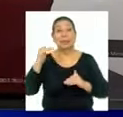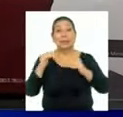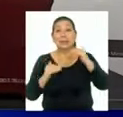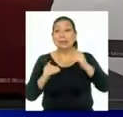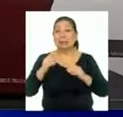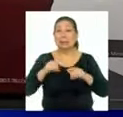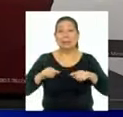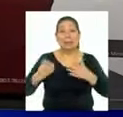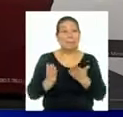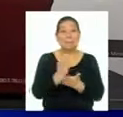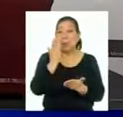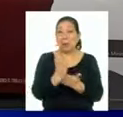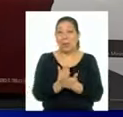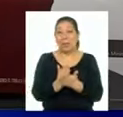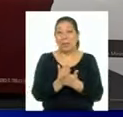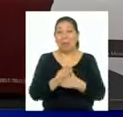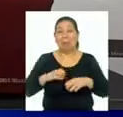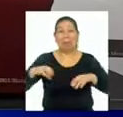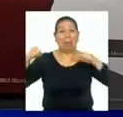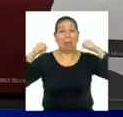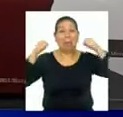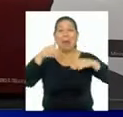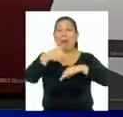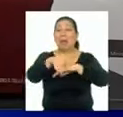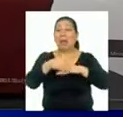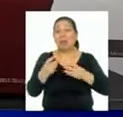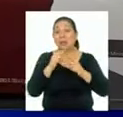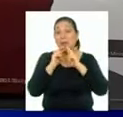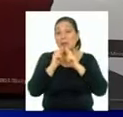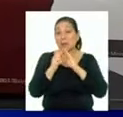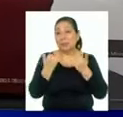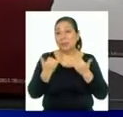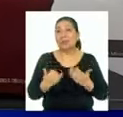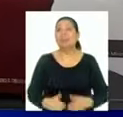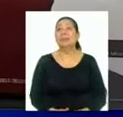orden público y se llegue a desmanes, ¿no? Por favor, esas dos preguntas, gracias.